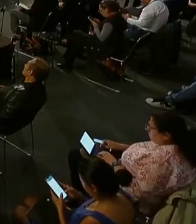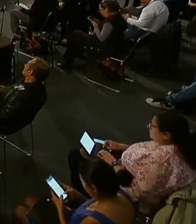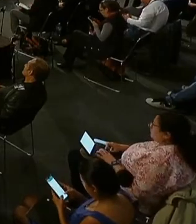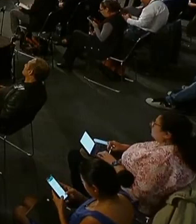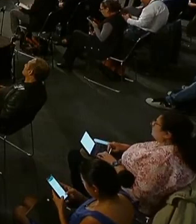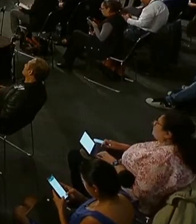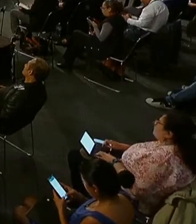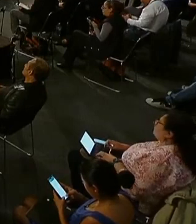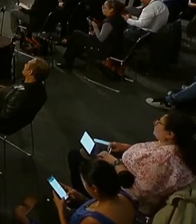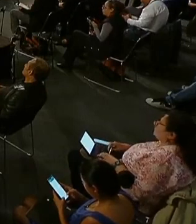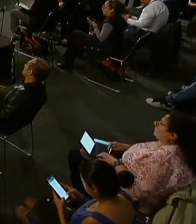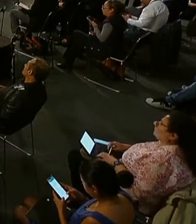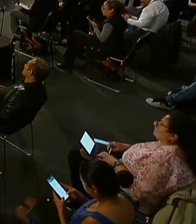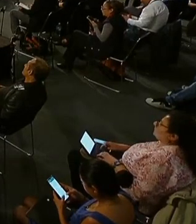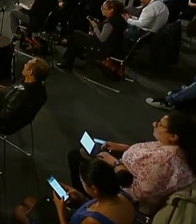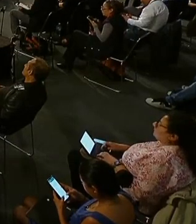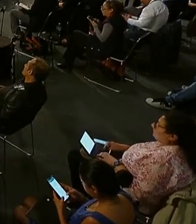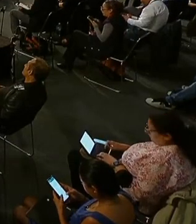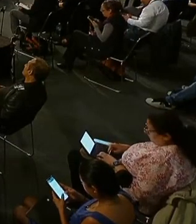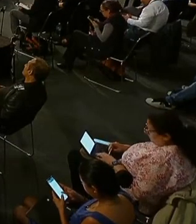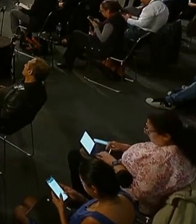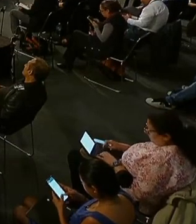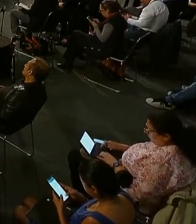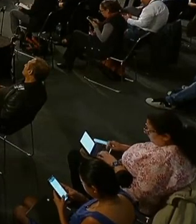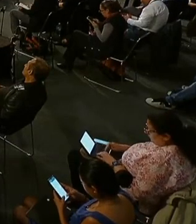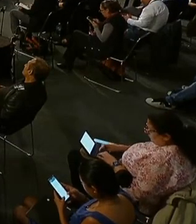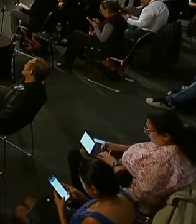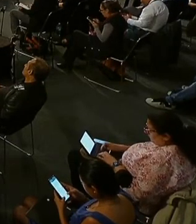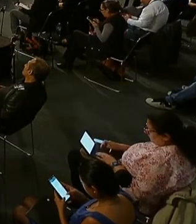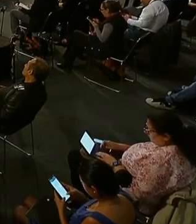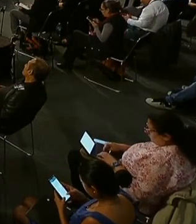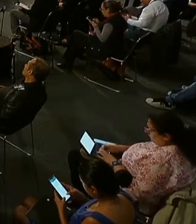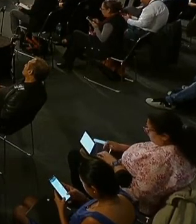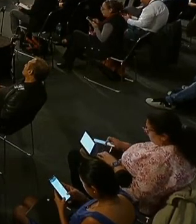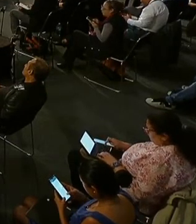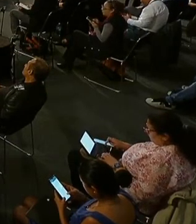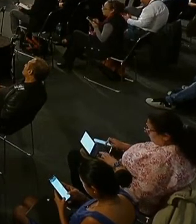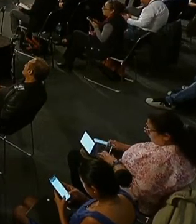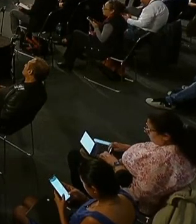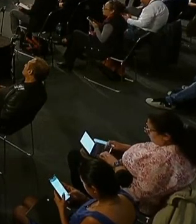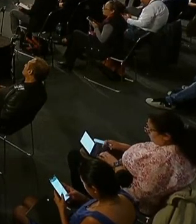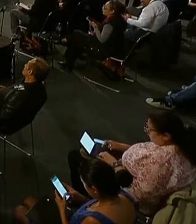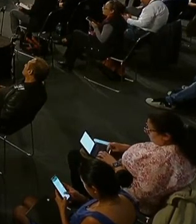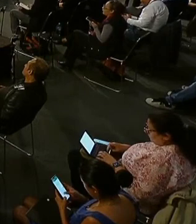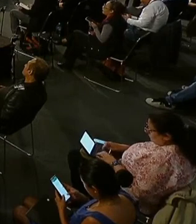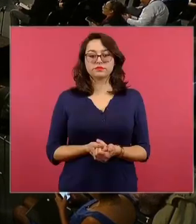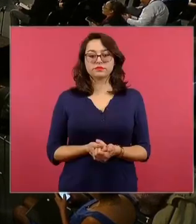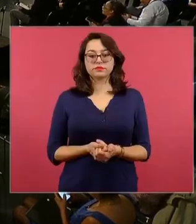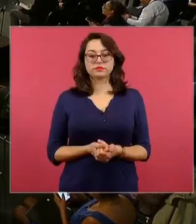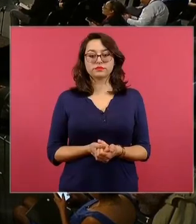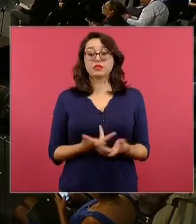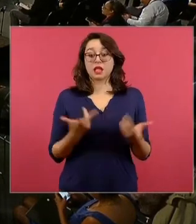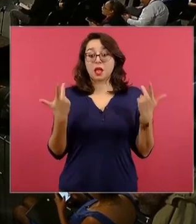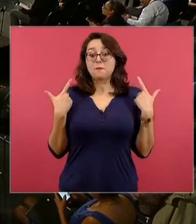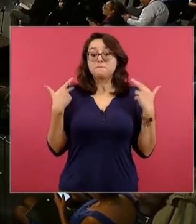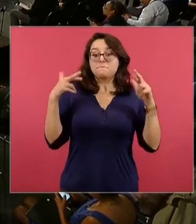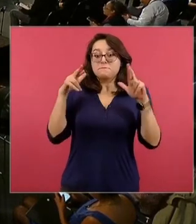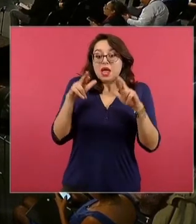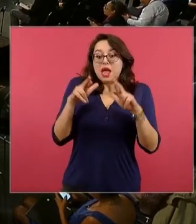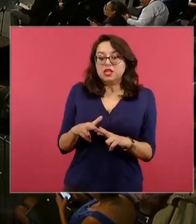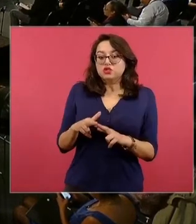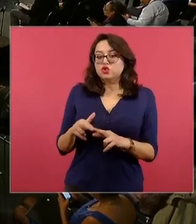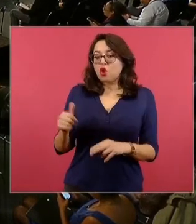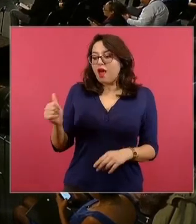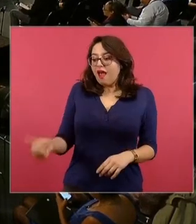Esto es lo que los padres de familia le pedimos al docente. Oiga, ¿y qué se puede hacer con mi